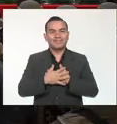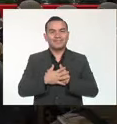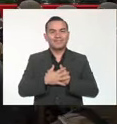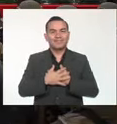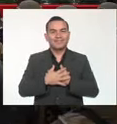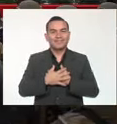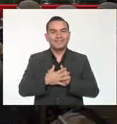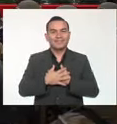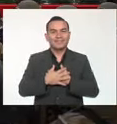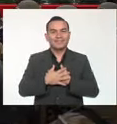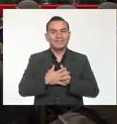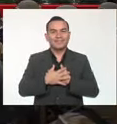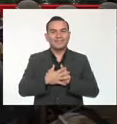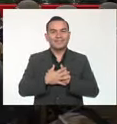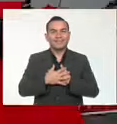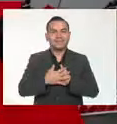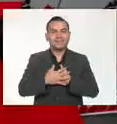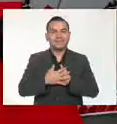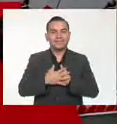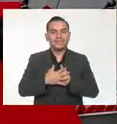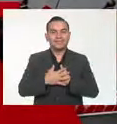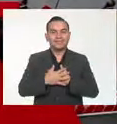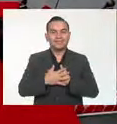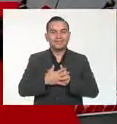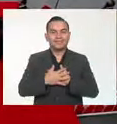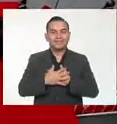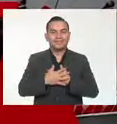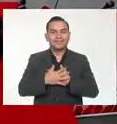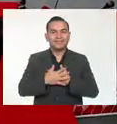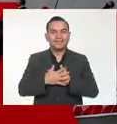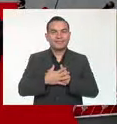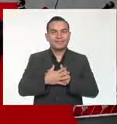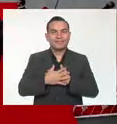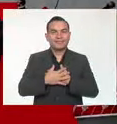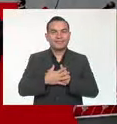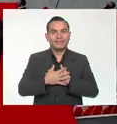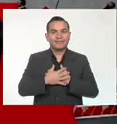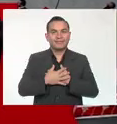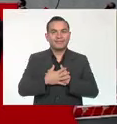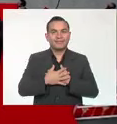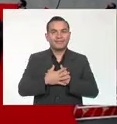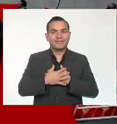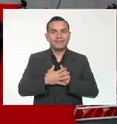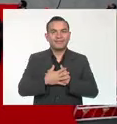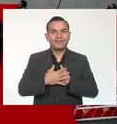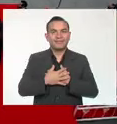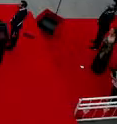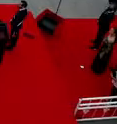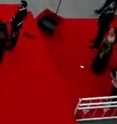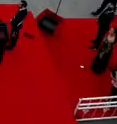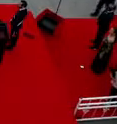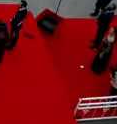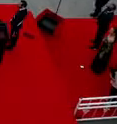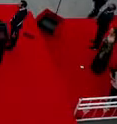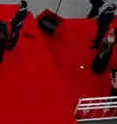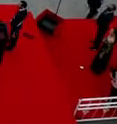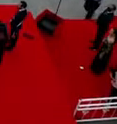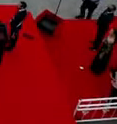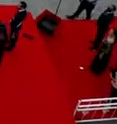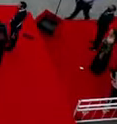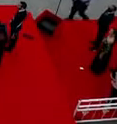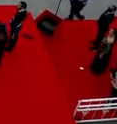Tastanilis y palicuashpan palgushgata. Metiu mexpia tutalio. Munexpan